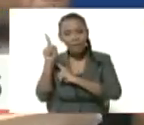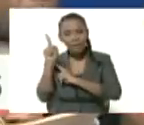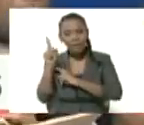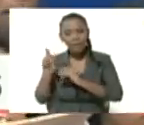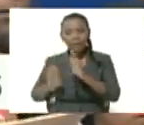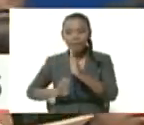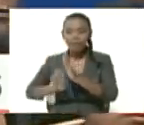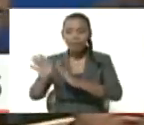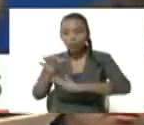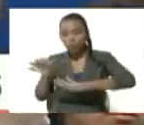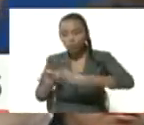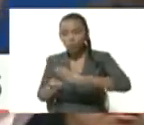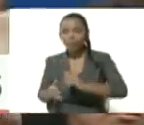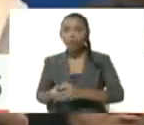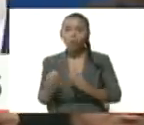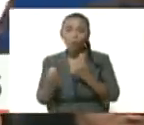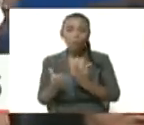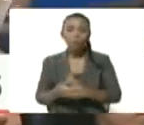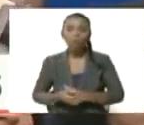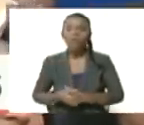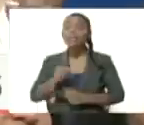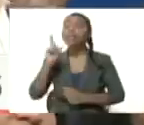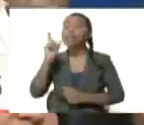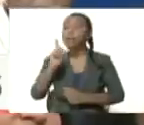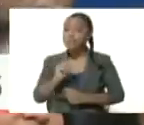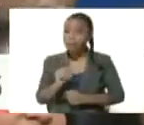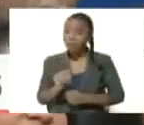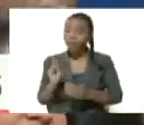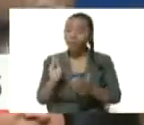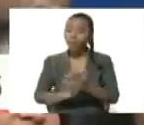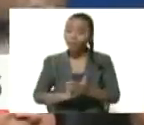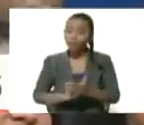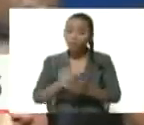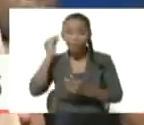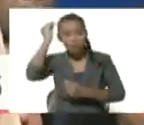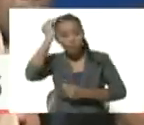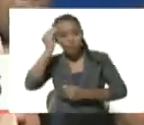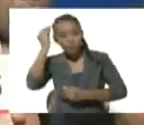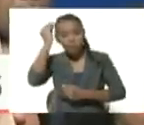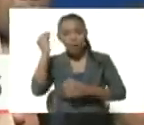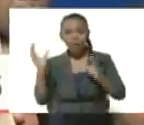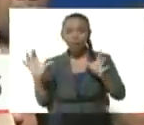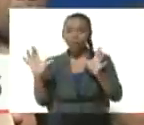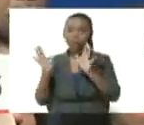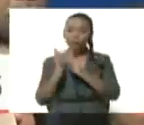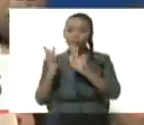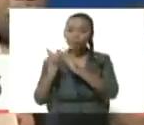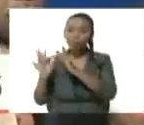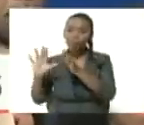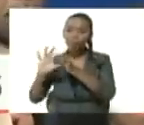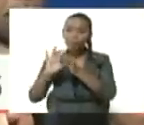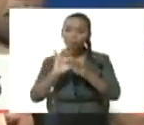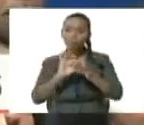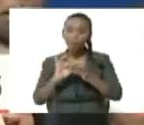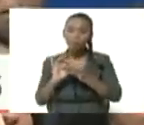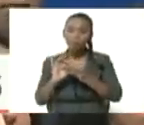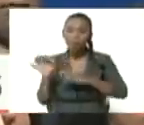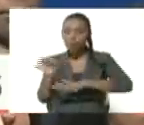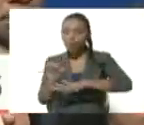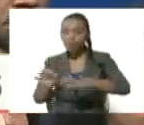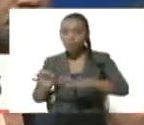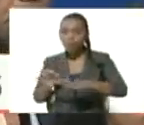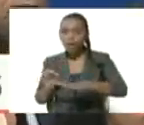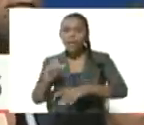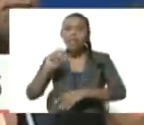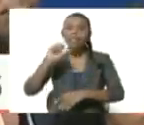desarrollo. También nos estamos planteando nosotros la interconexión de los sistemas tributarios municipales con el SENIA